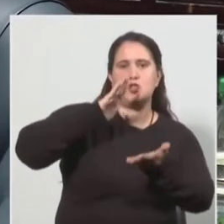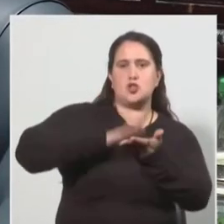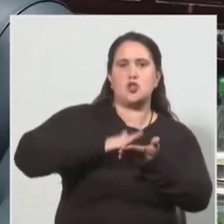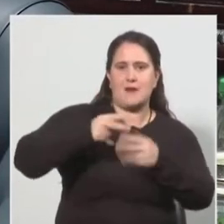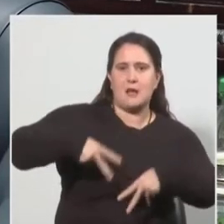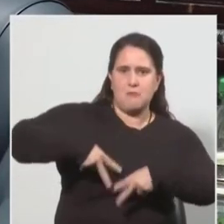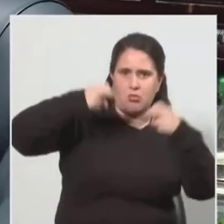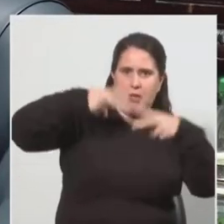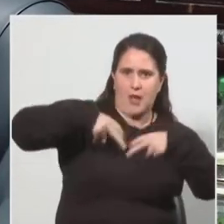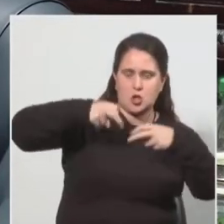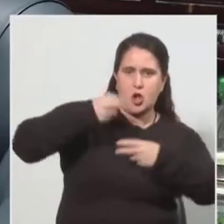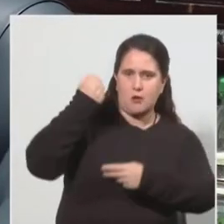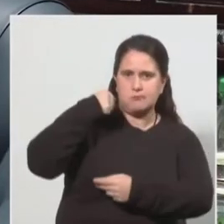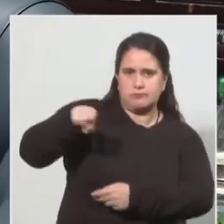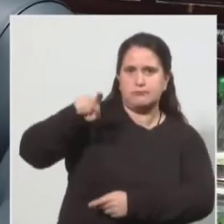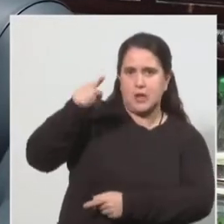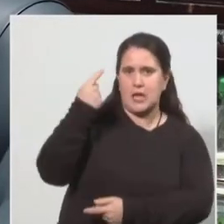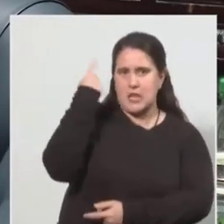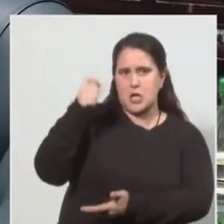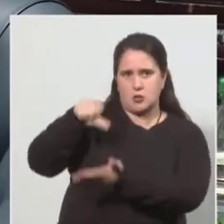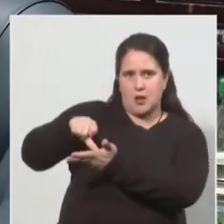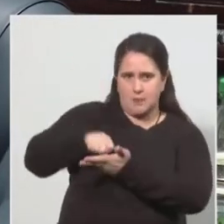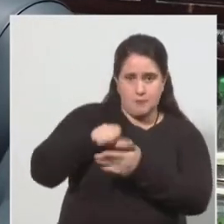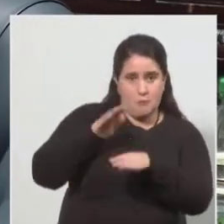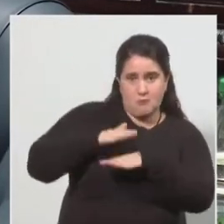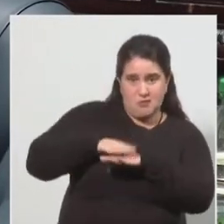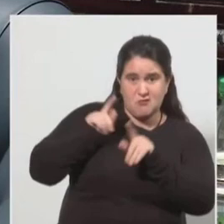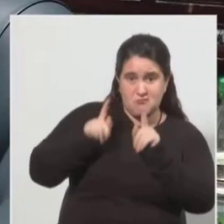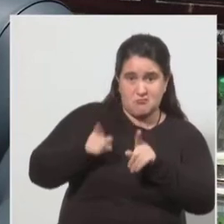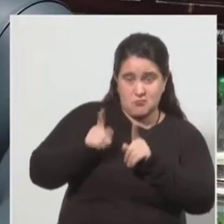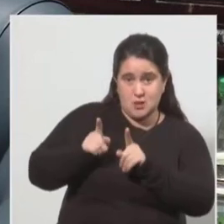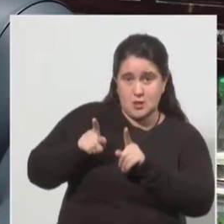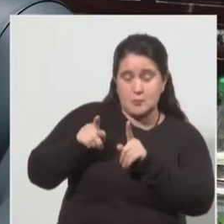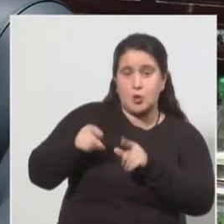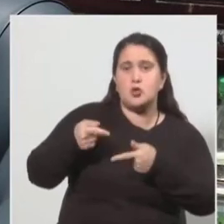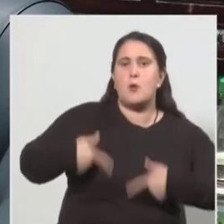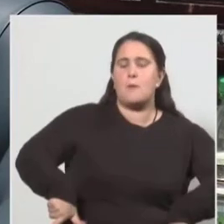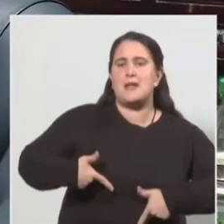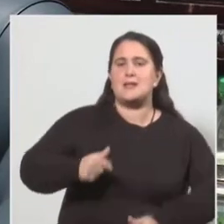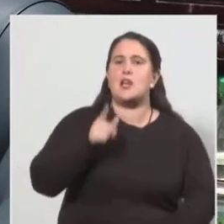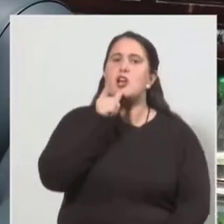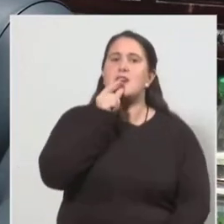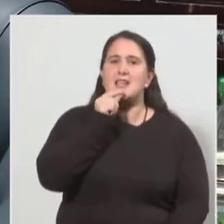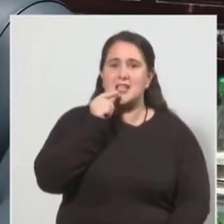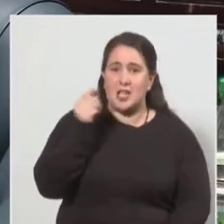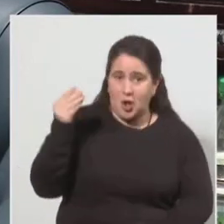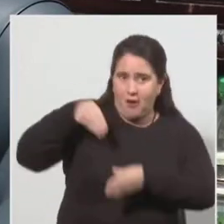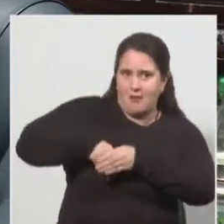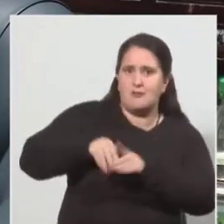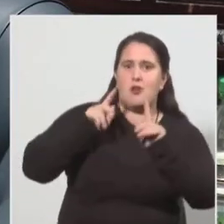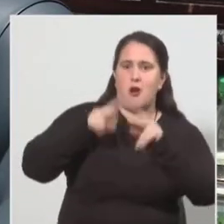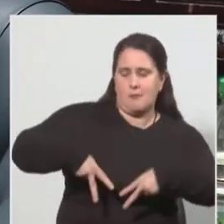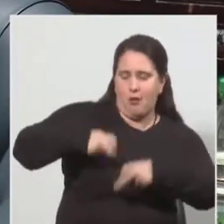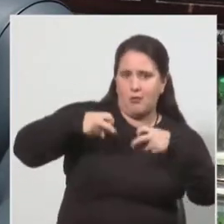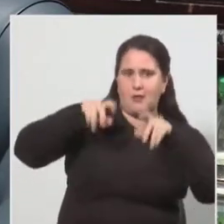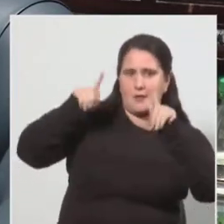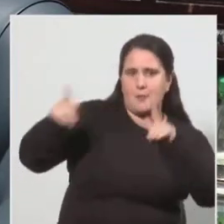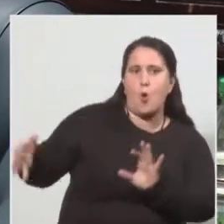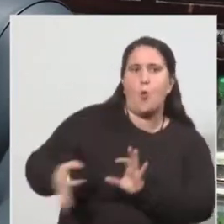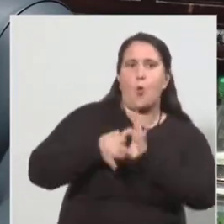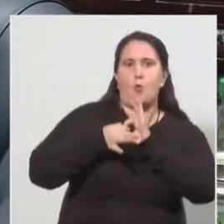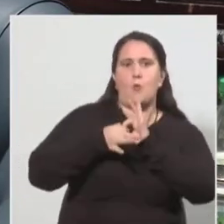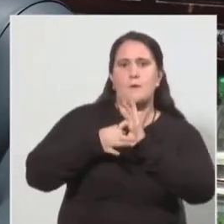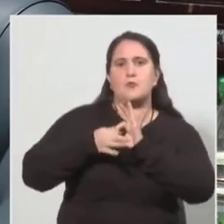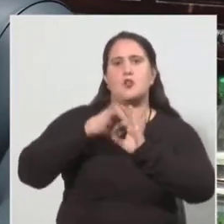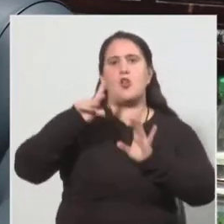de una investigación criminal internacional en curso, de la cual el Ministerio del Interior formaba parte junto